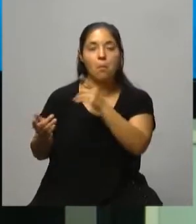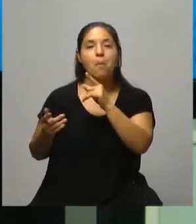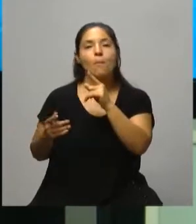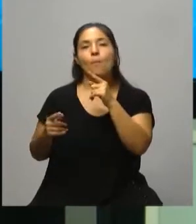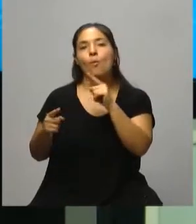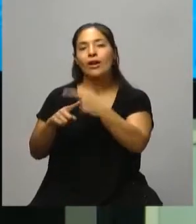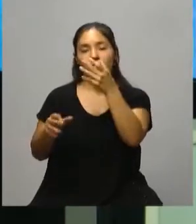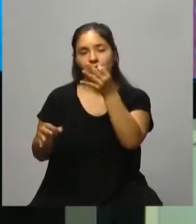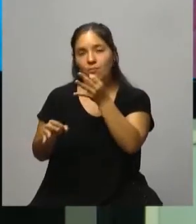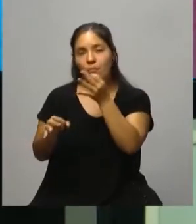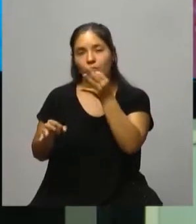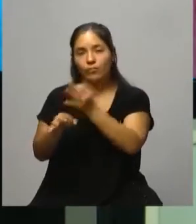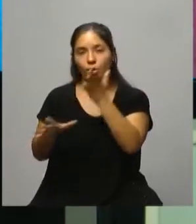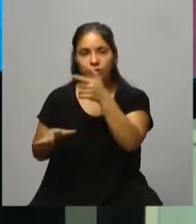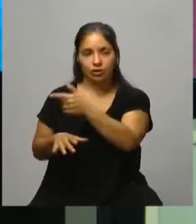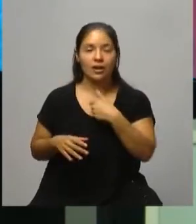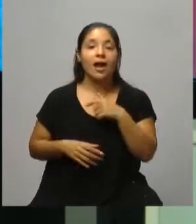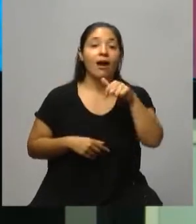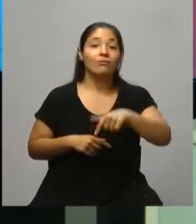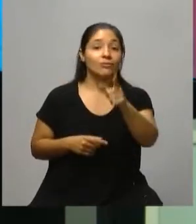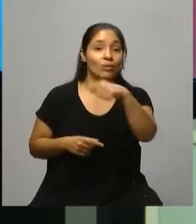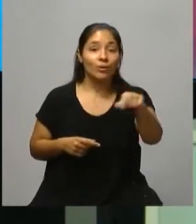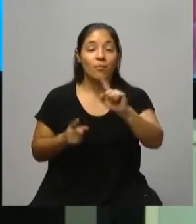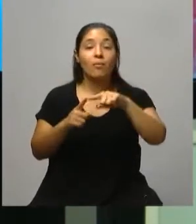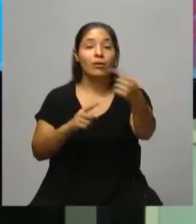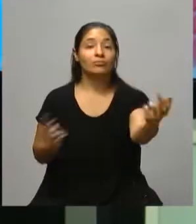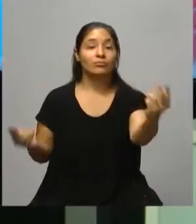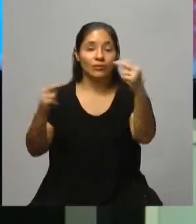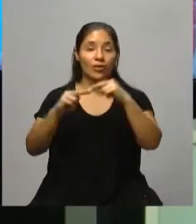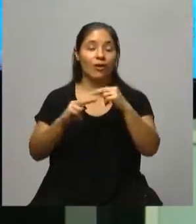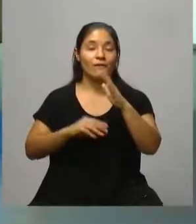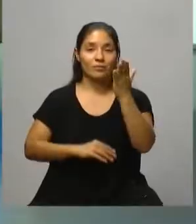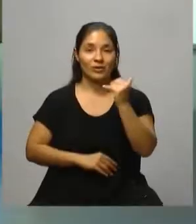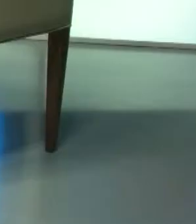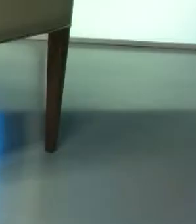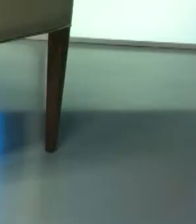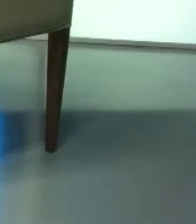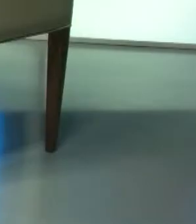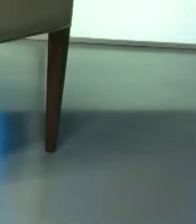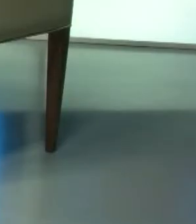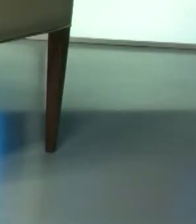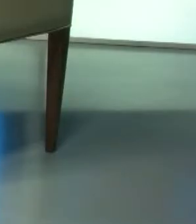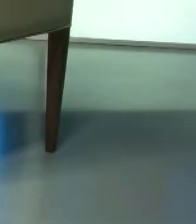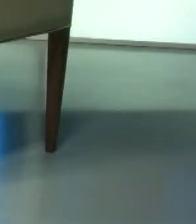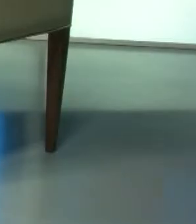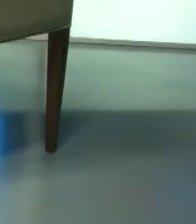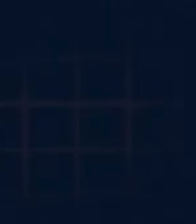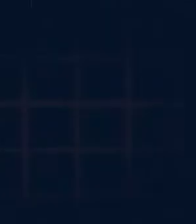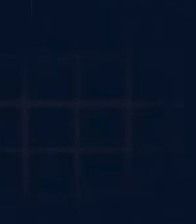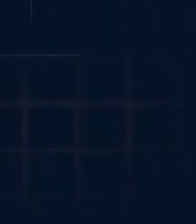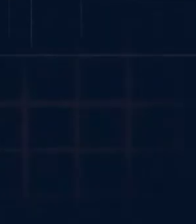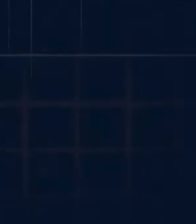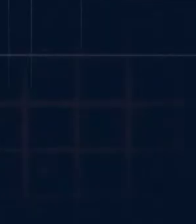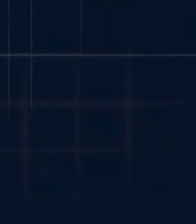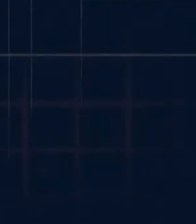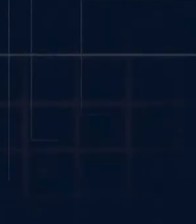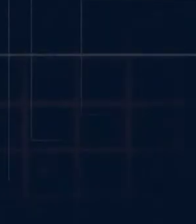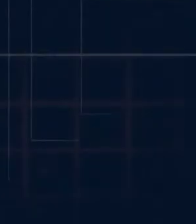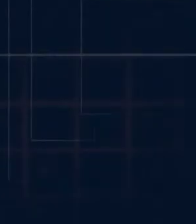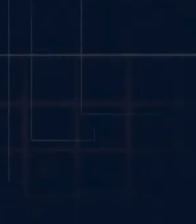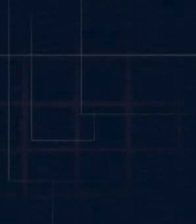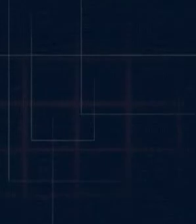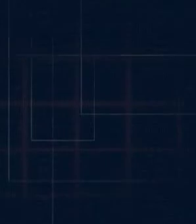que se están dando. Que mucha gente me dice, yo pensaba que este gobierno iba a cambiar las cosas, o algunos me dicen,